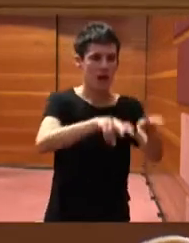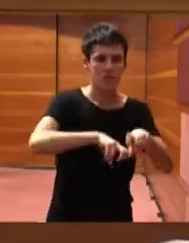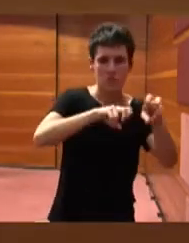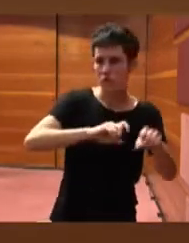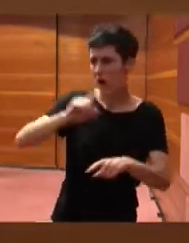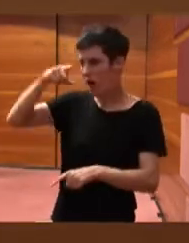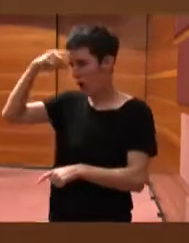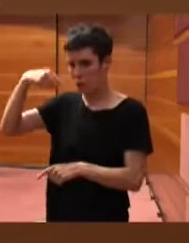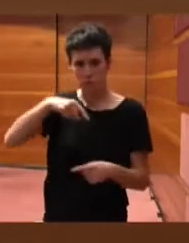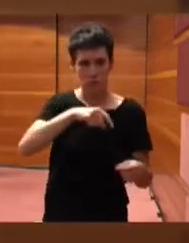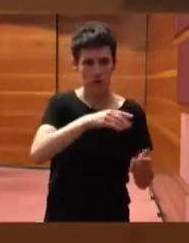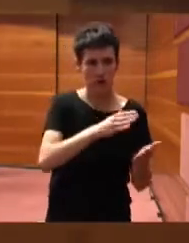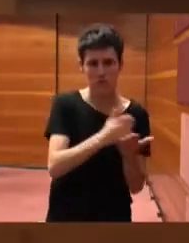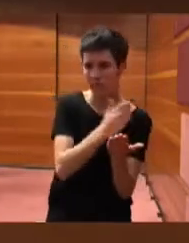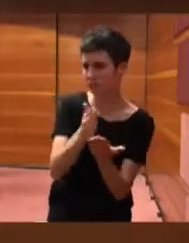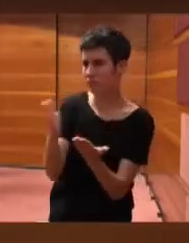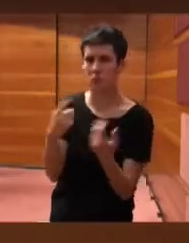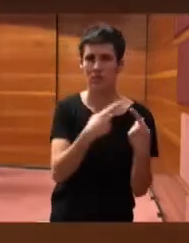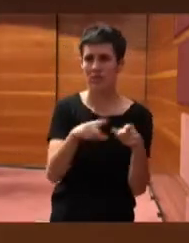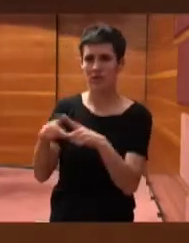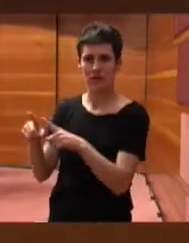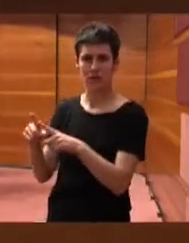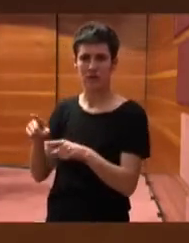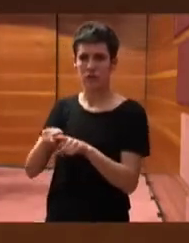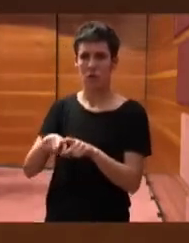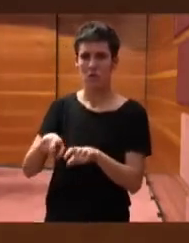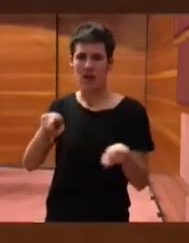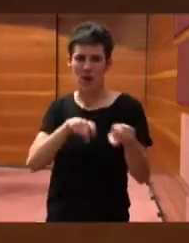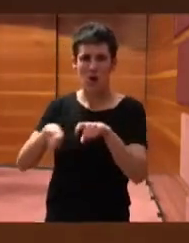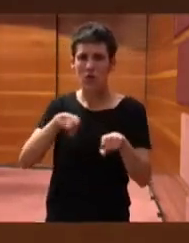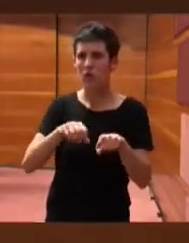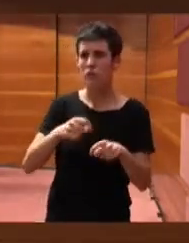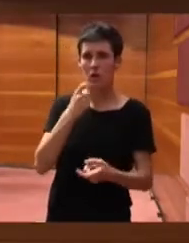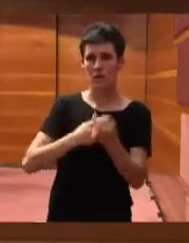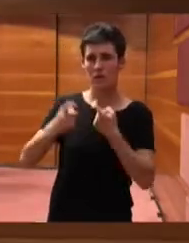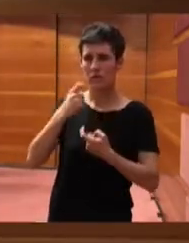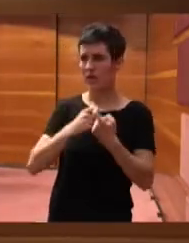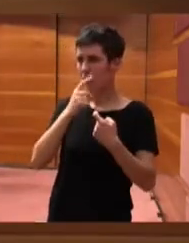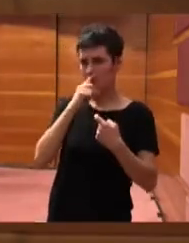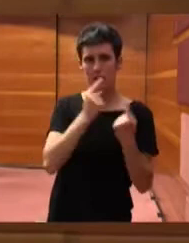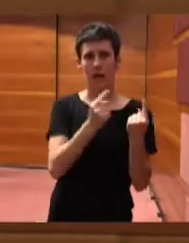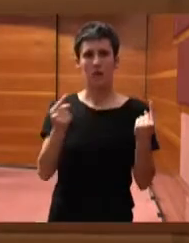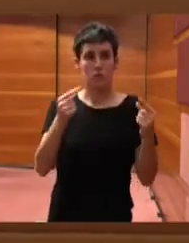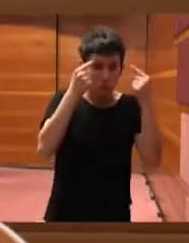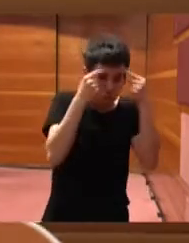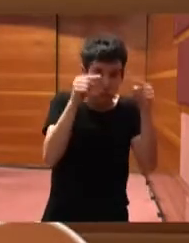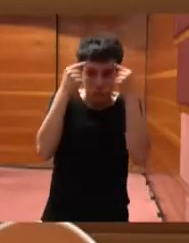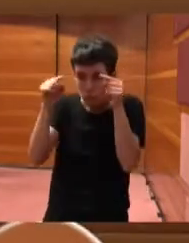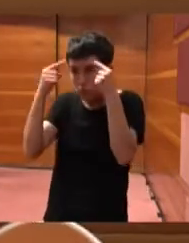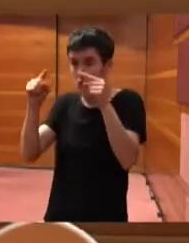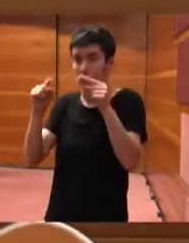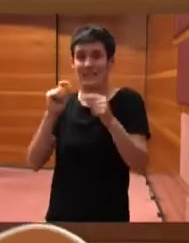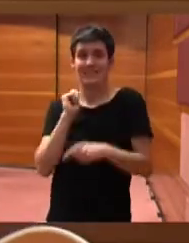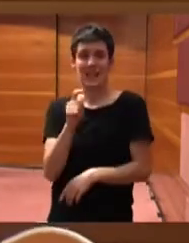todo. Y cada uno de esos negocios es un silo de información que se construye como le parece a cada uno. Y además muchas veces ni